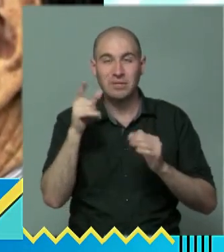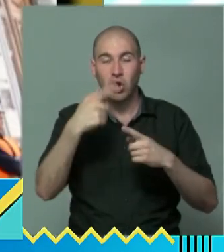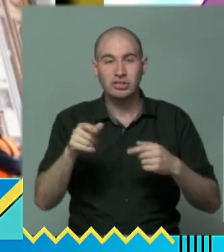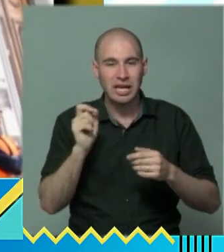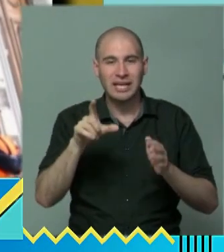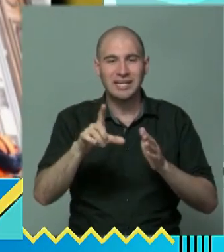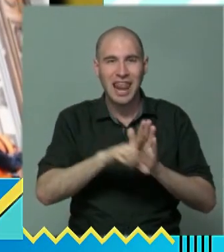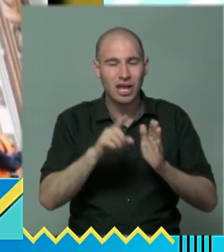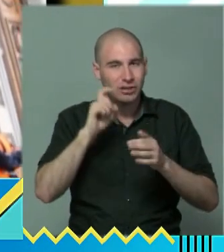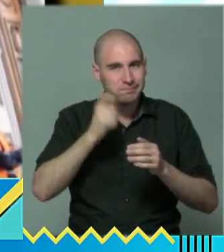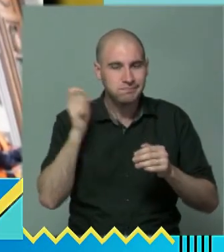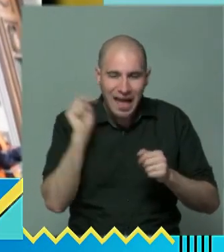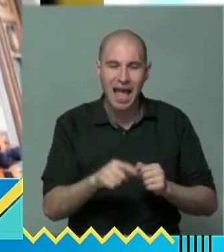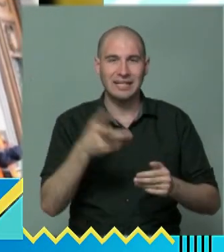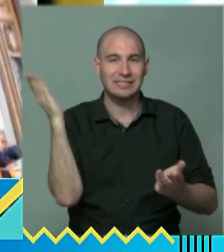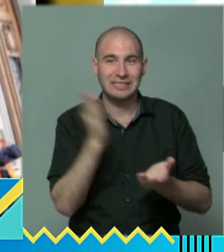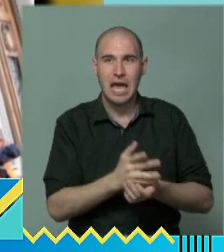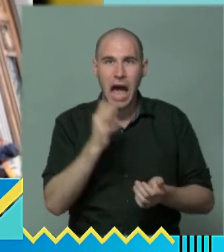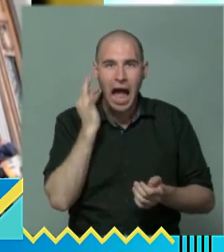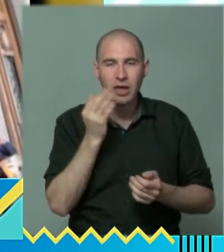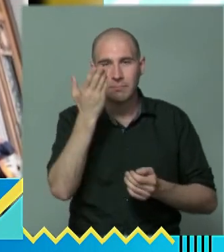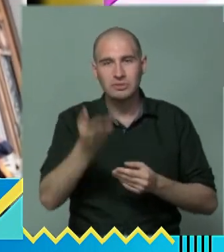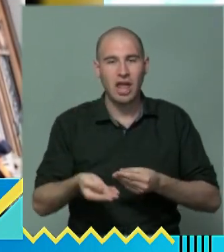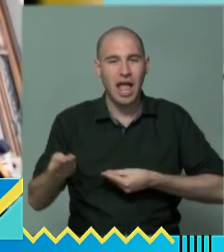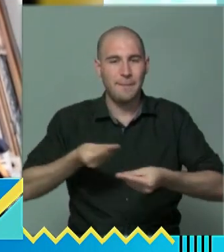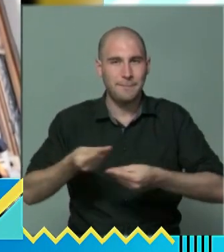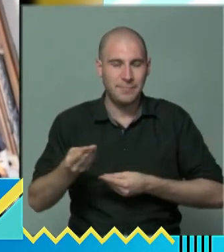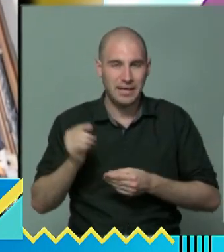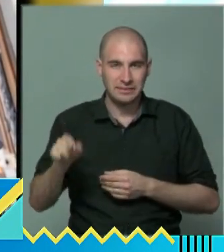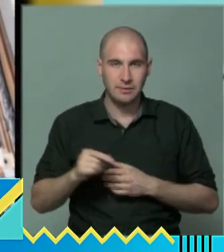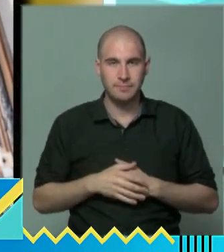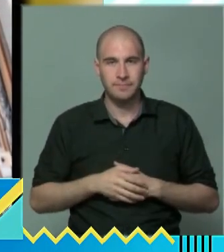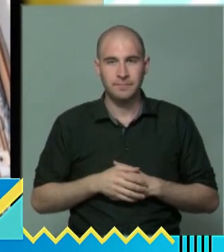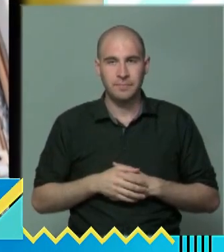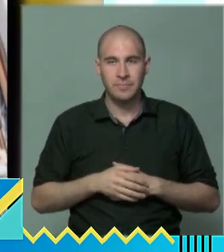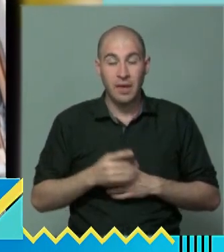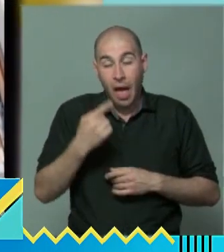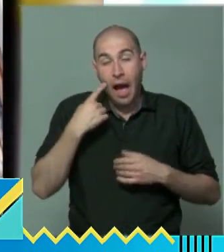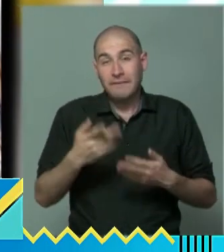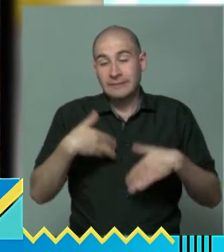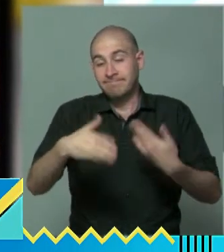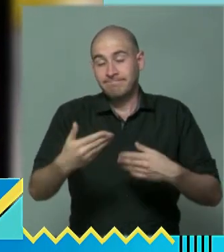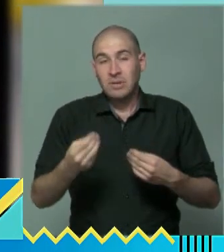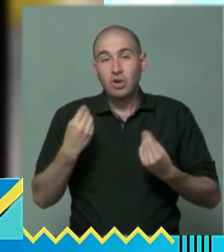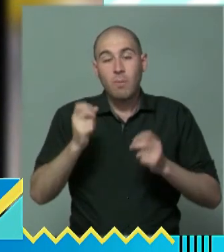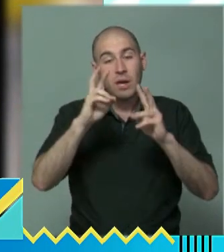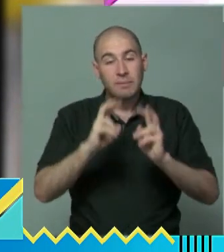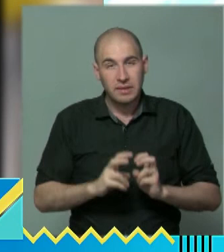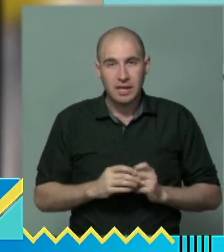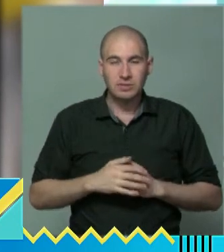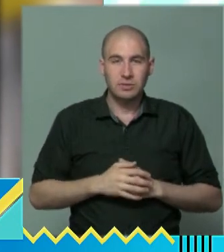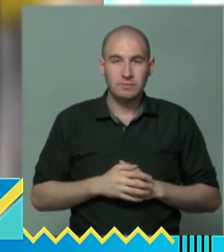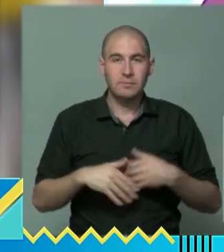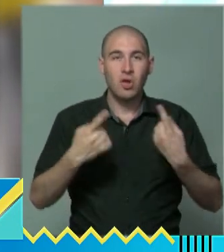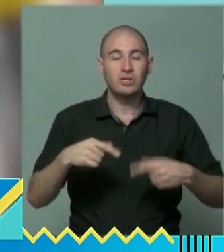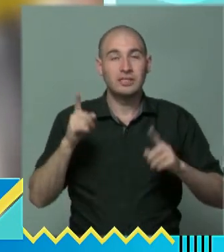en sí no quede impune, sancionando al menos a la persona jurídica. Que bueno, habrá que ver cómo serán las investigaciones, algo